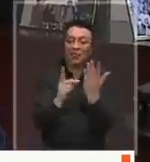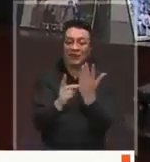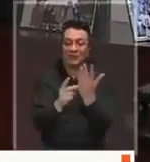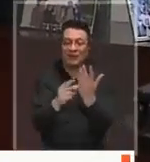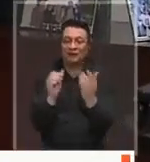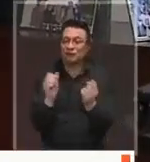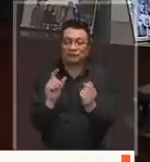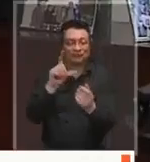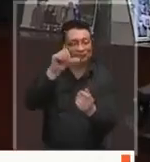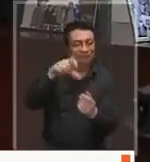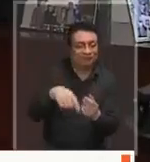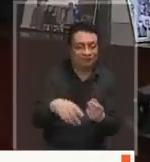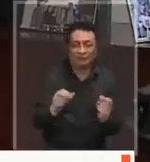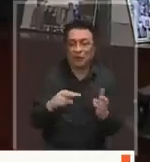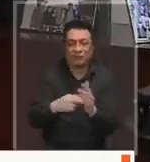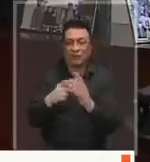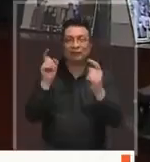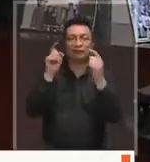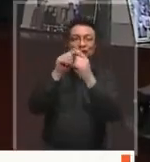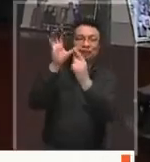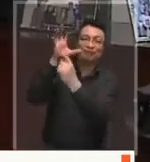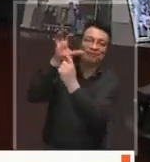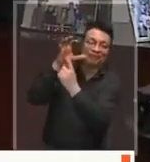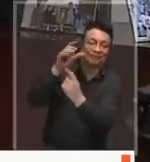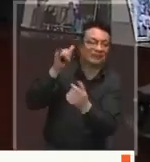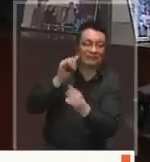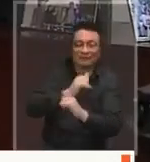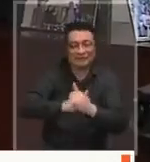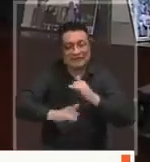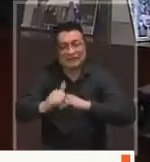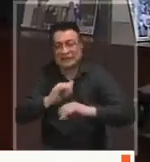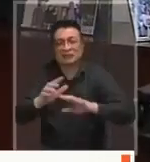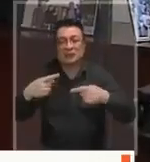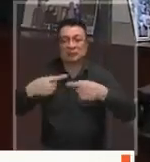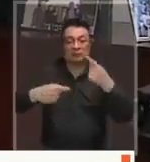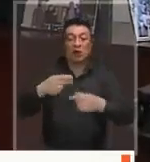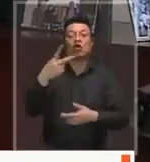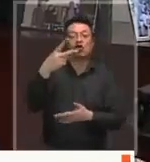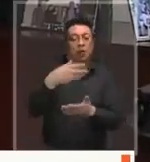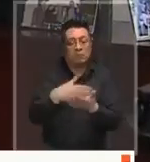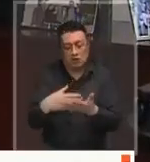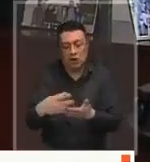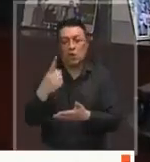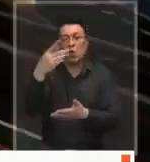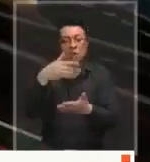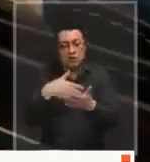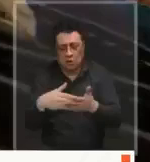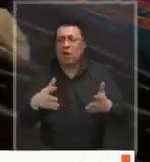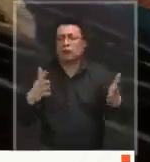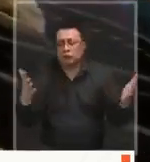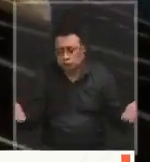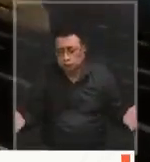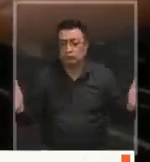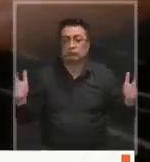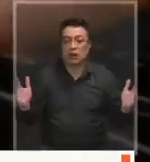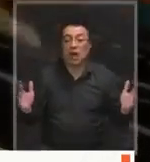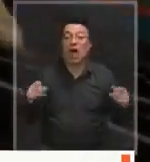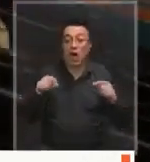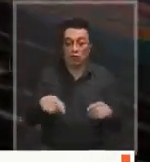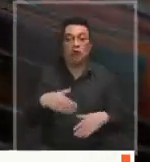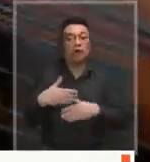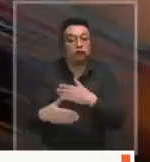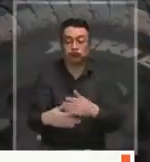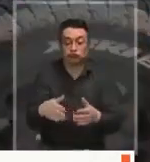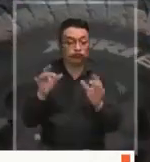digitalización, con dificultades de conexión, y apartamos, y uno proponga 2 millones de pesos, 1 millón de pesos. Hoy funciona así.